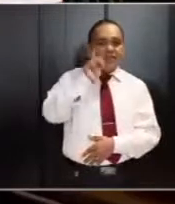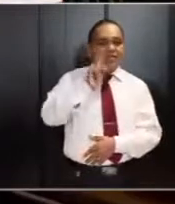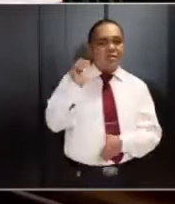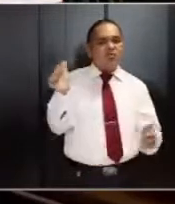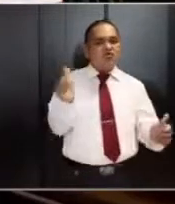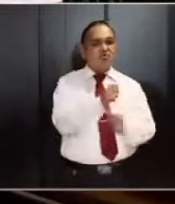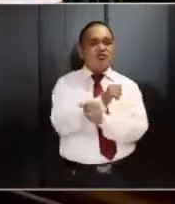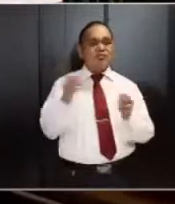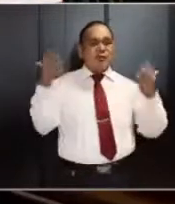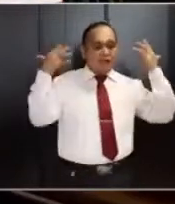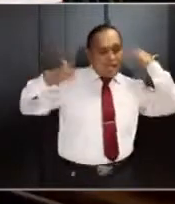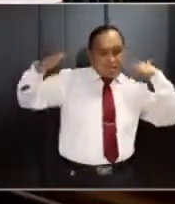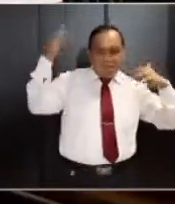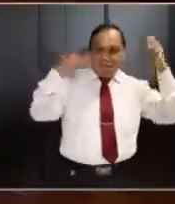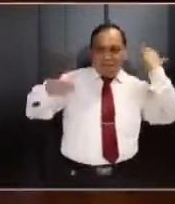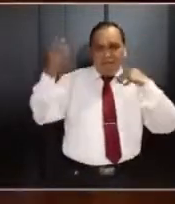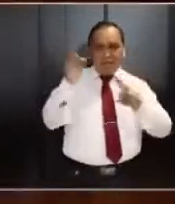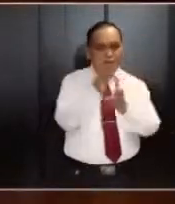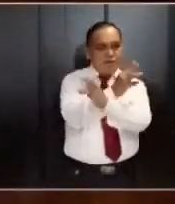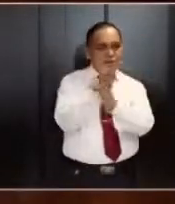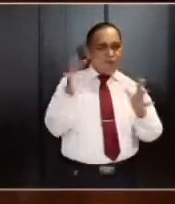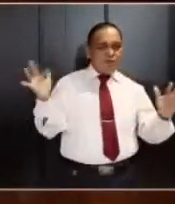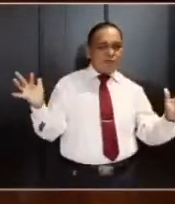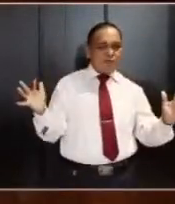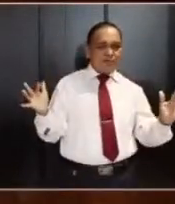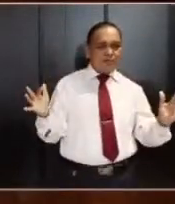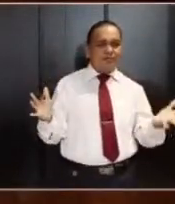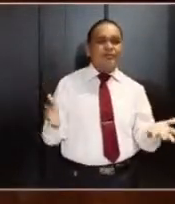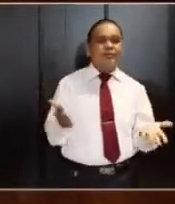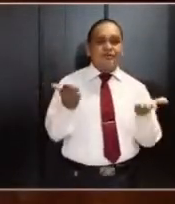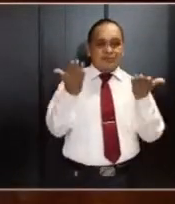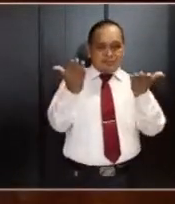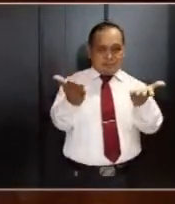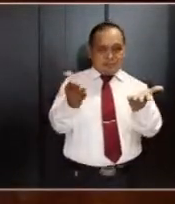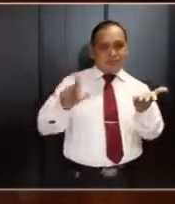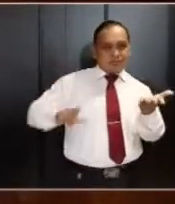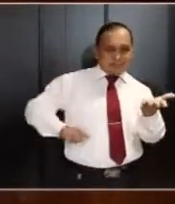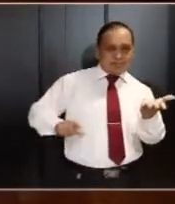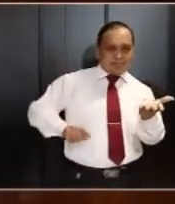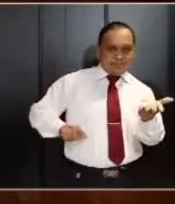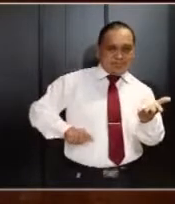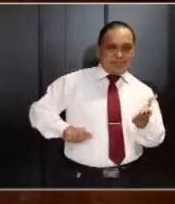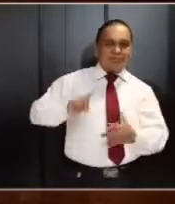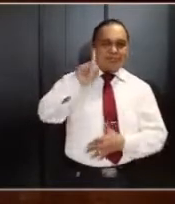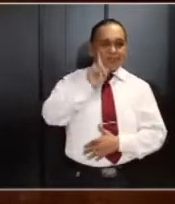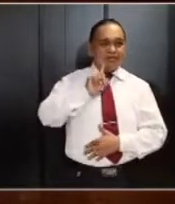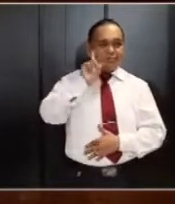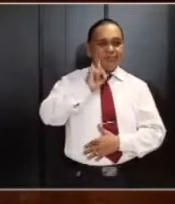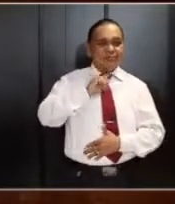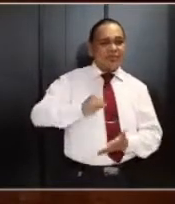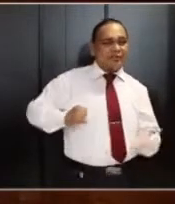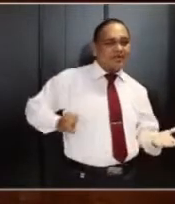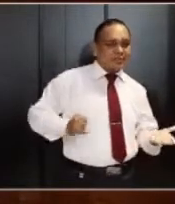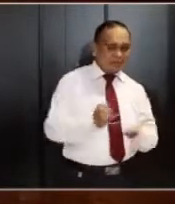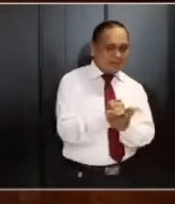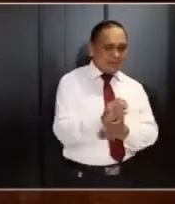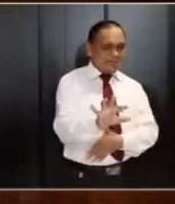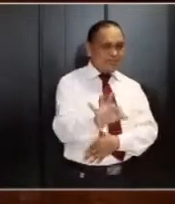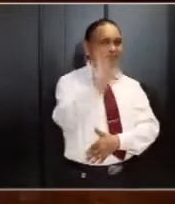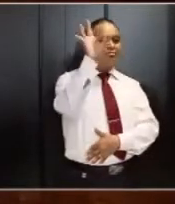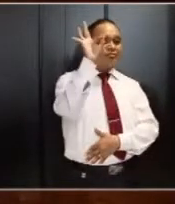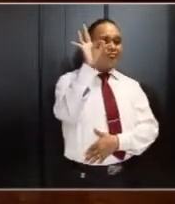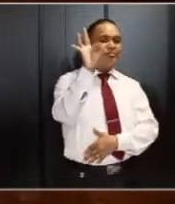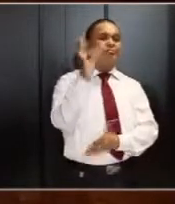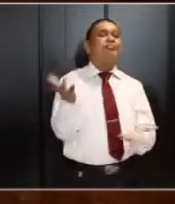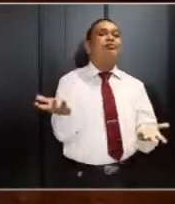son un torbellino, son preciosas. Mi amor, y a ti como gobernadora, ¿qué te gustaría decidir en este